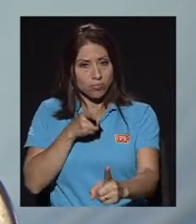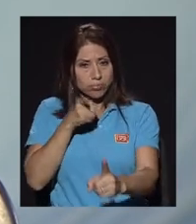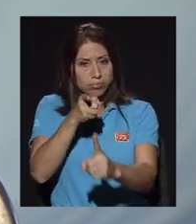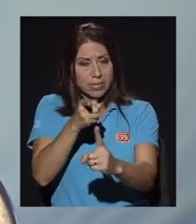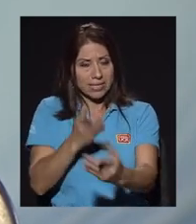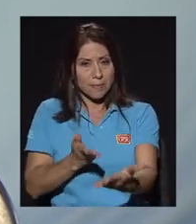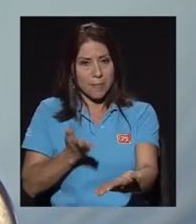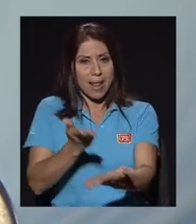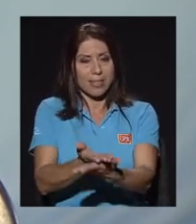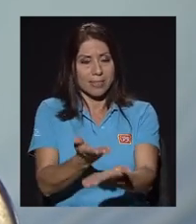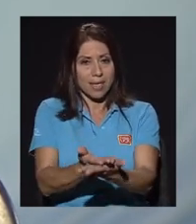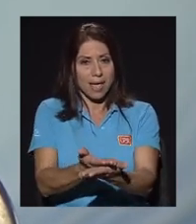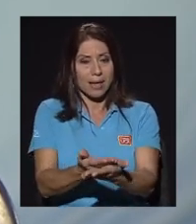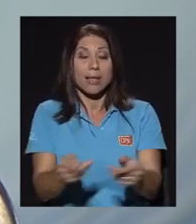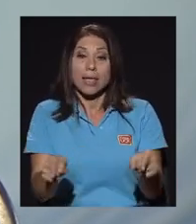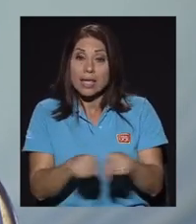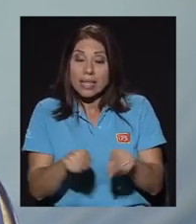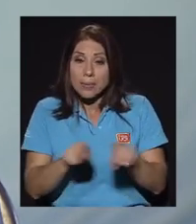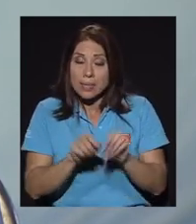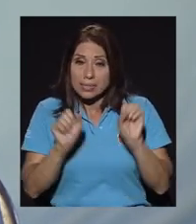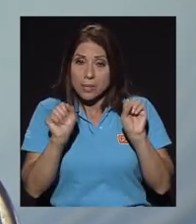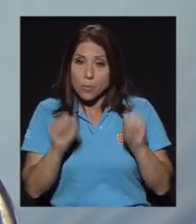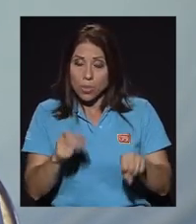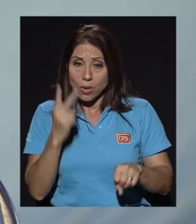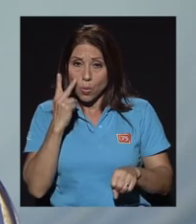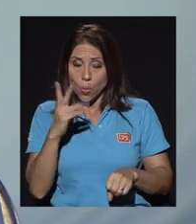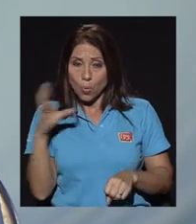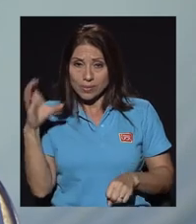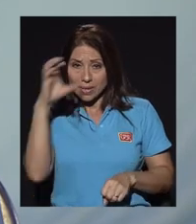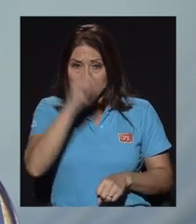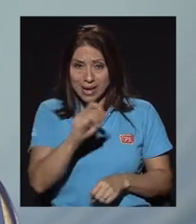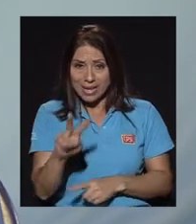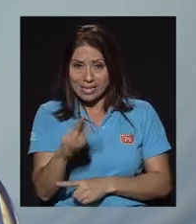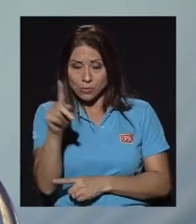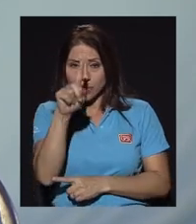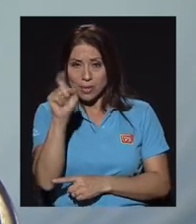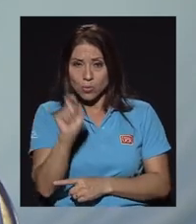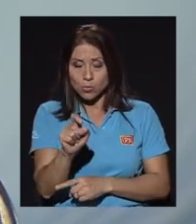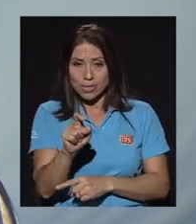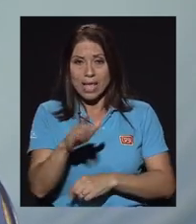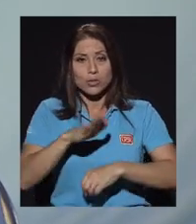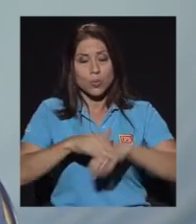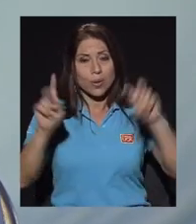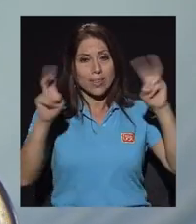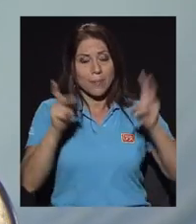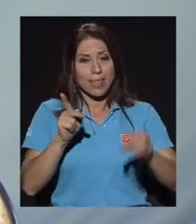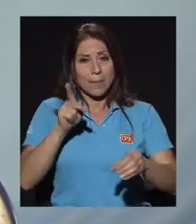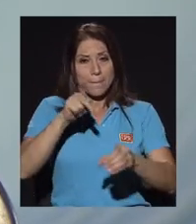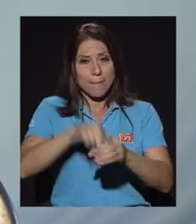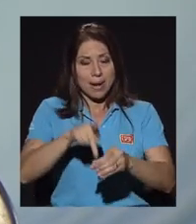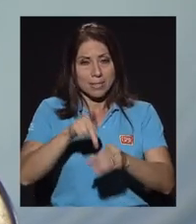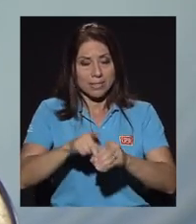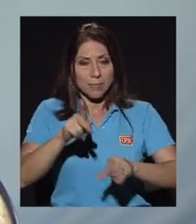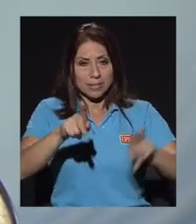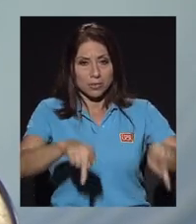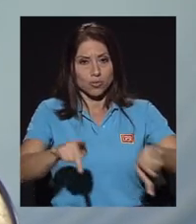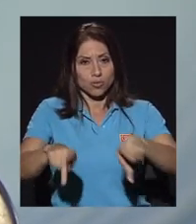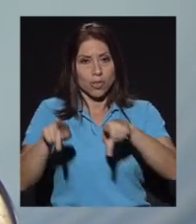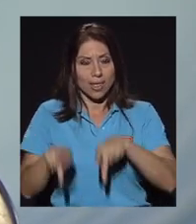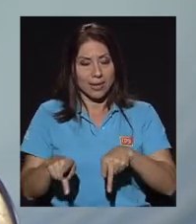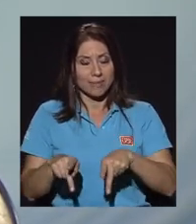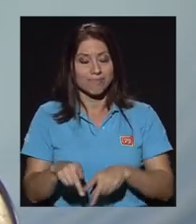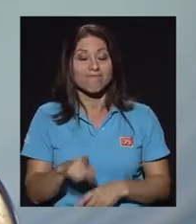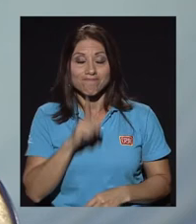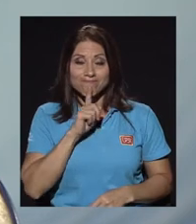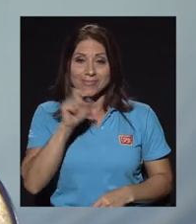que también se pudieron observar en la segunda pregunta con respecto al tema de participación ciudadana. Y es que